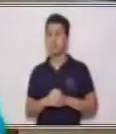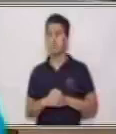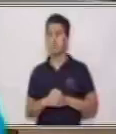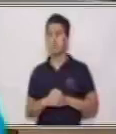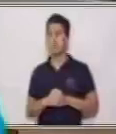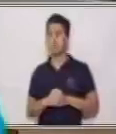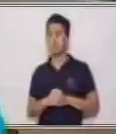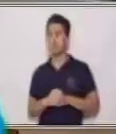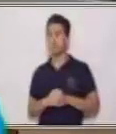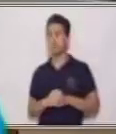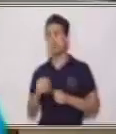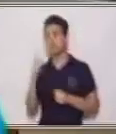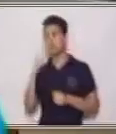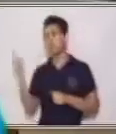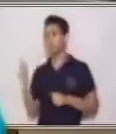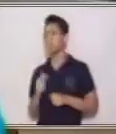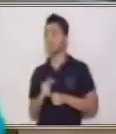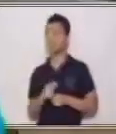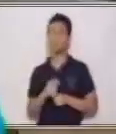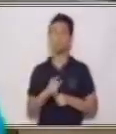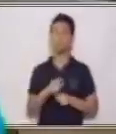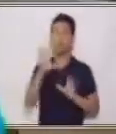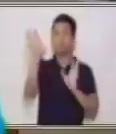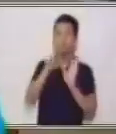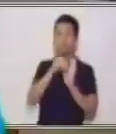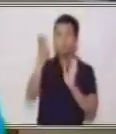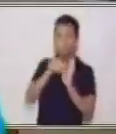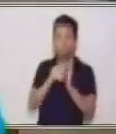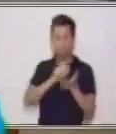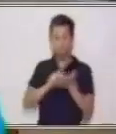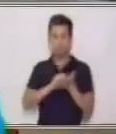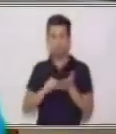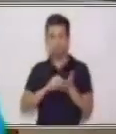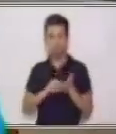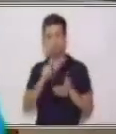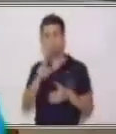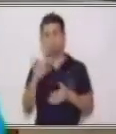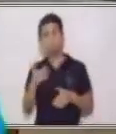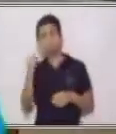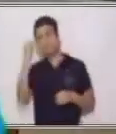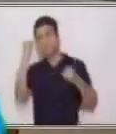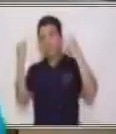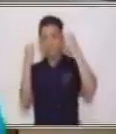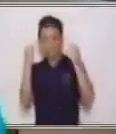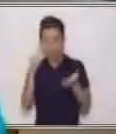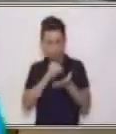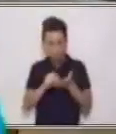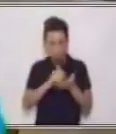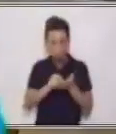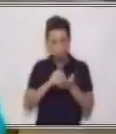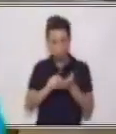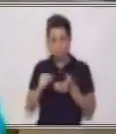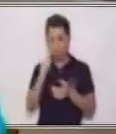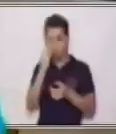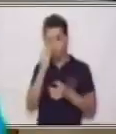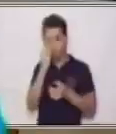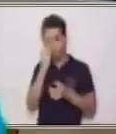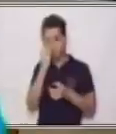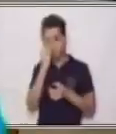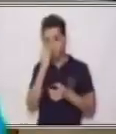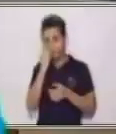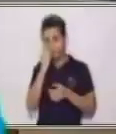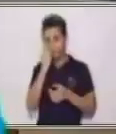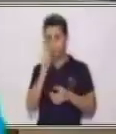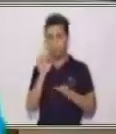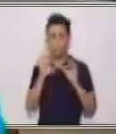referencia tenemos la toma de notas. ¿Qué es lo que vas a hacer después con esto? Después de esas ideas, después de tener esos conceptos, en